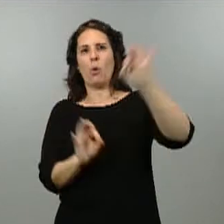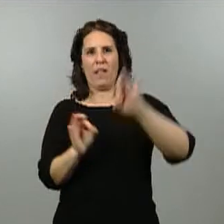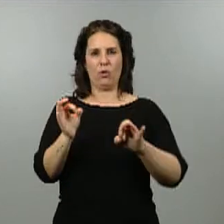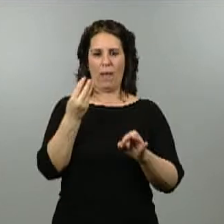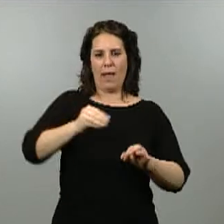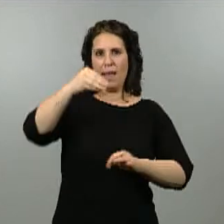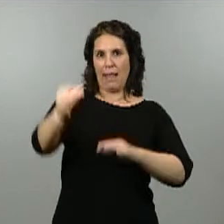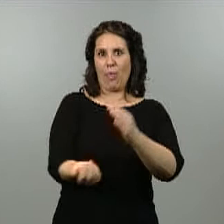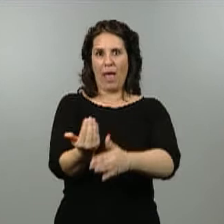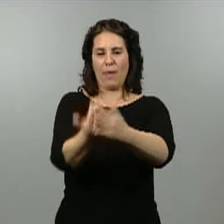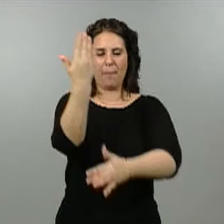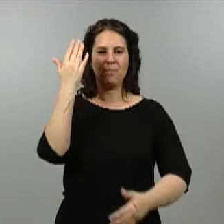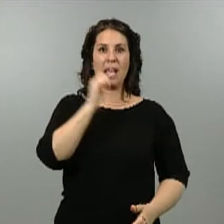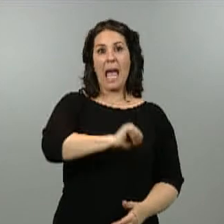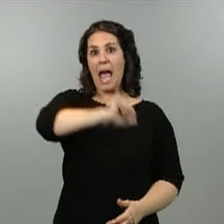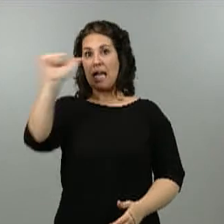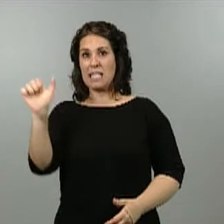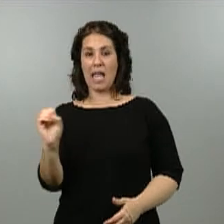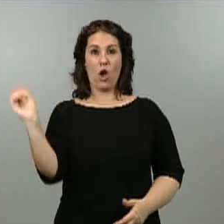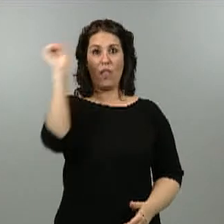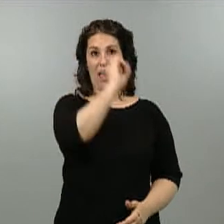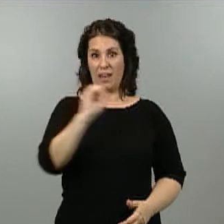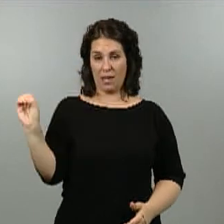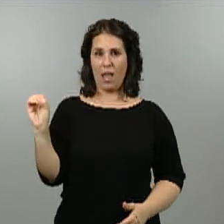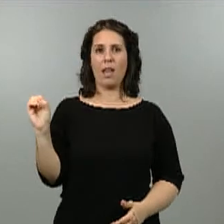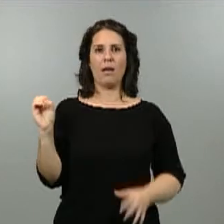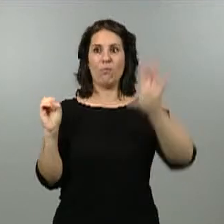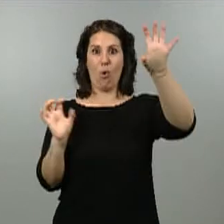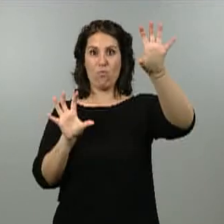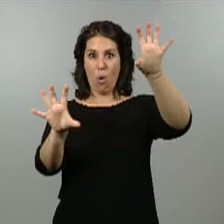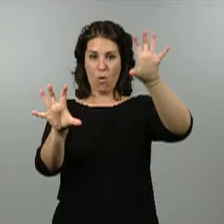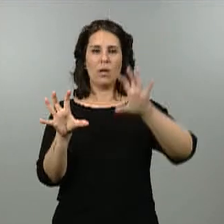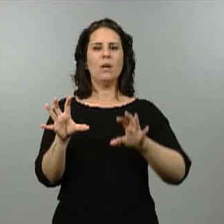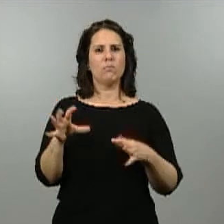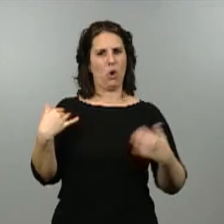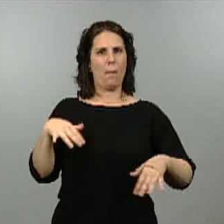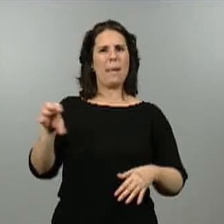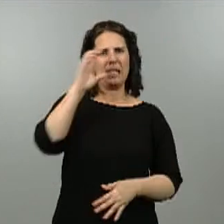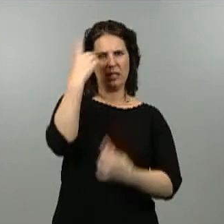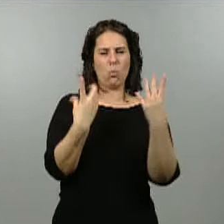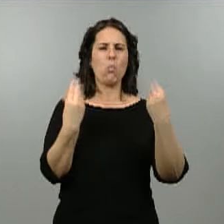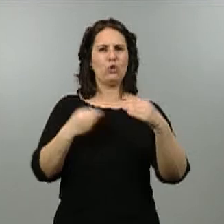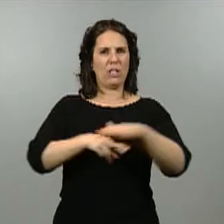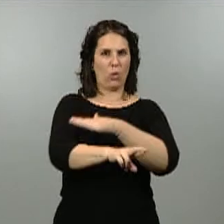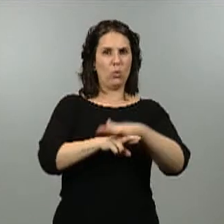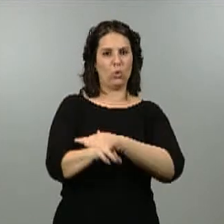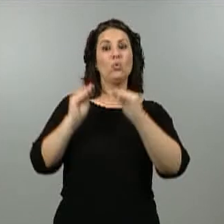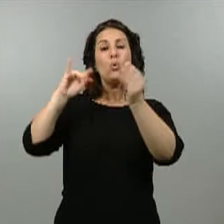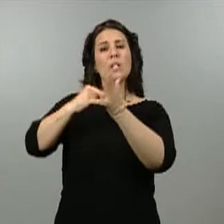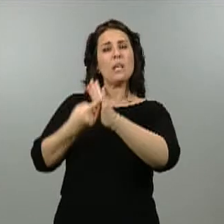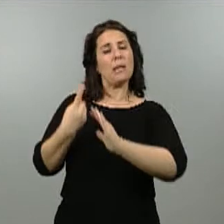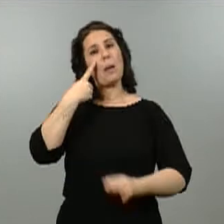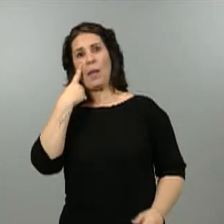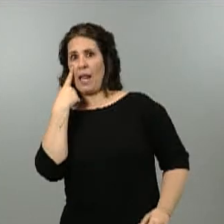en Oceanía tenemos dos países, en principio con muchos recursos y probablemente con sistemas de vigilancia. Estos son